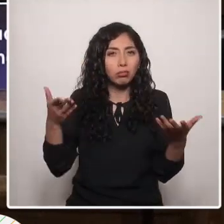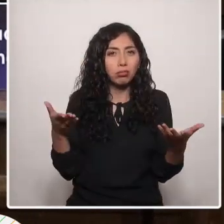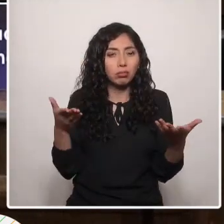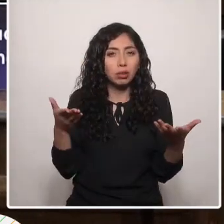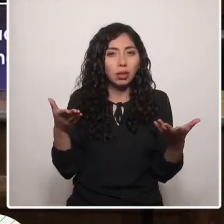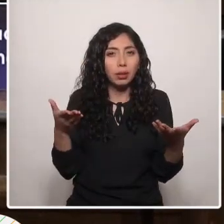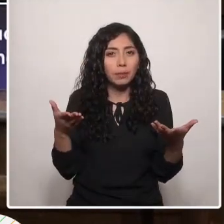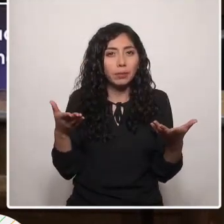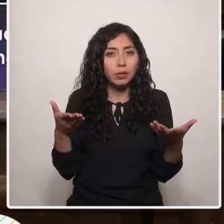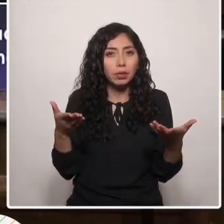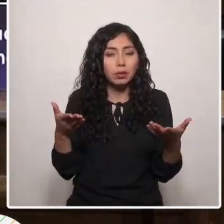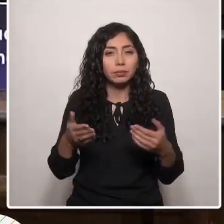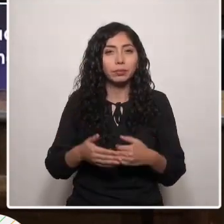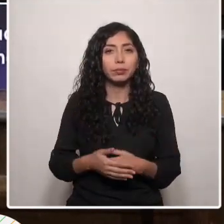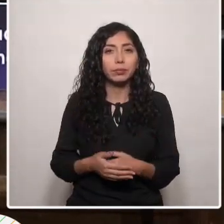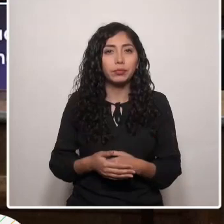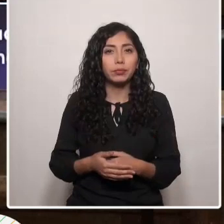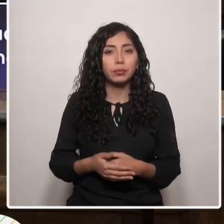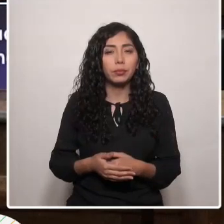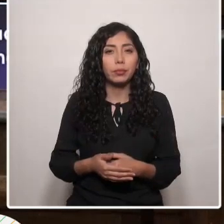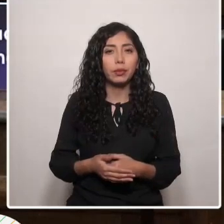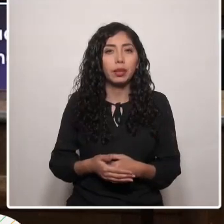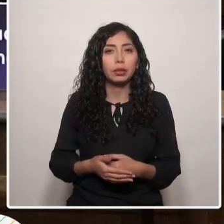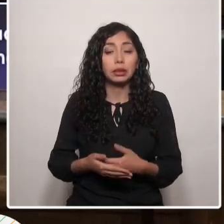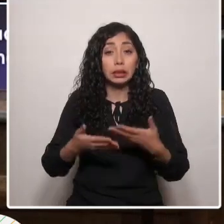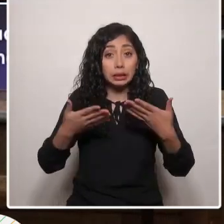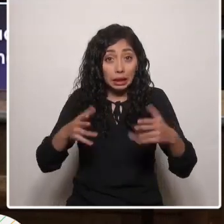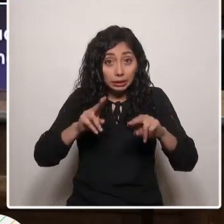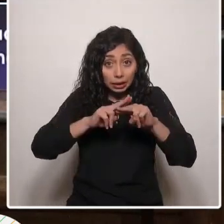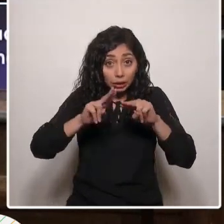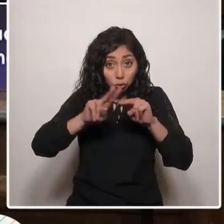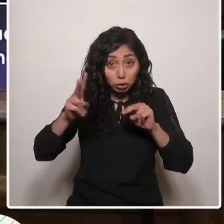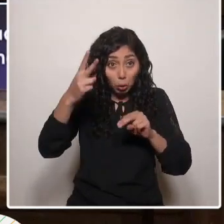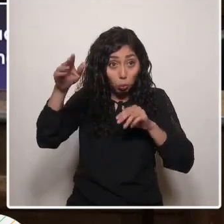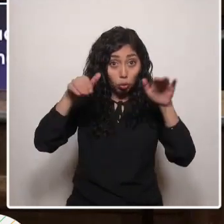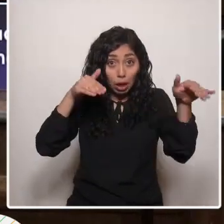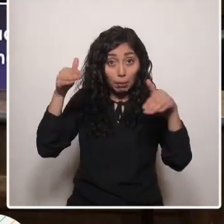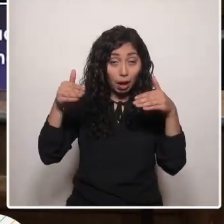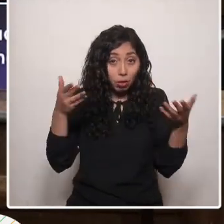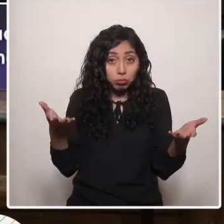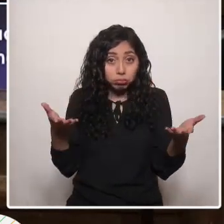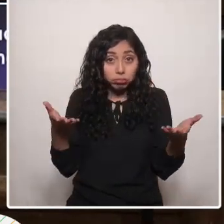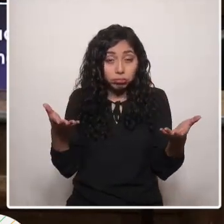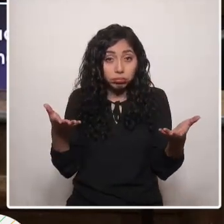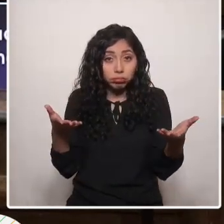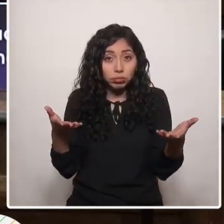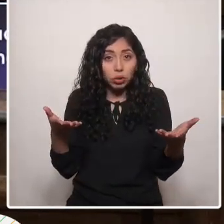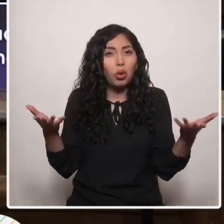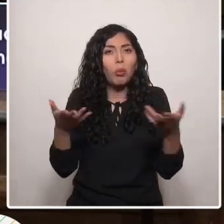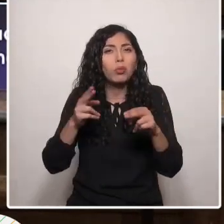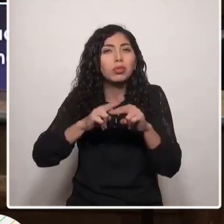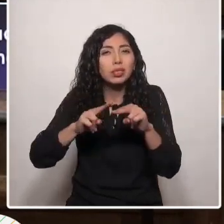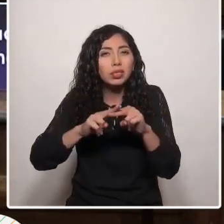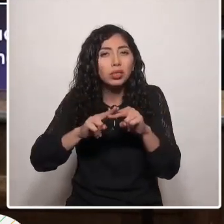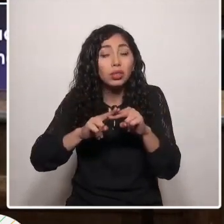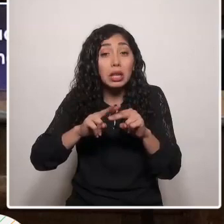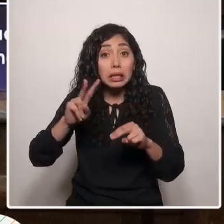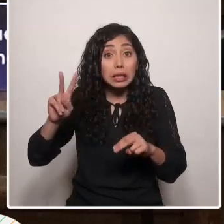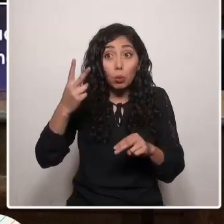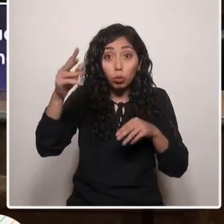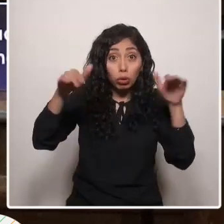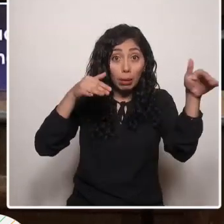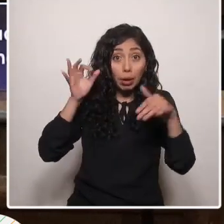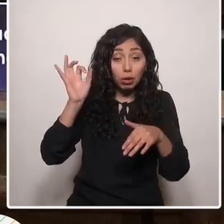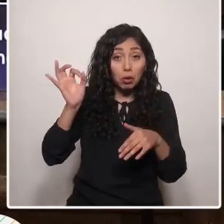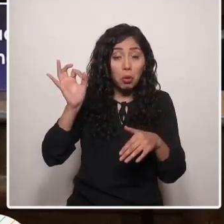Si es que no se hizo, por eso es que es tan pertinente, si es que se hizo este segundo llamado, ¿ya? ¿Y en qué términos se hizo? Si se hizo el segundo llamado, no hay